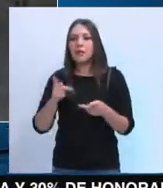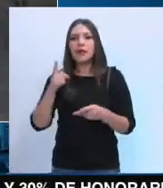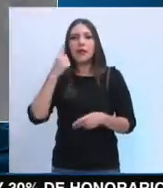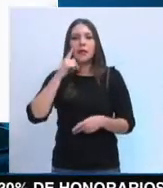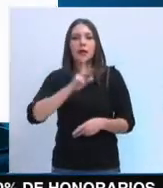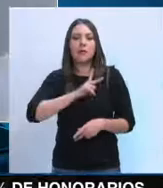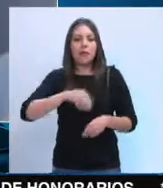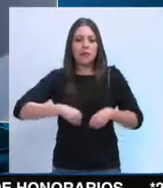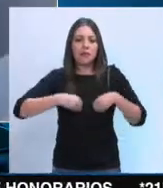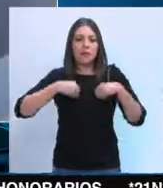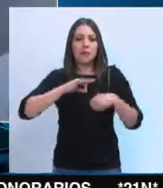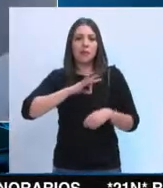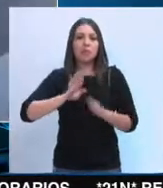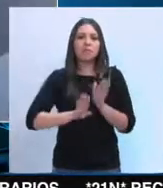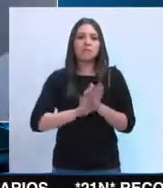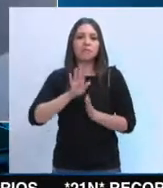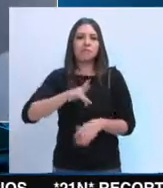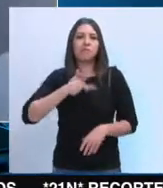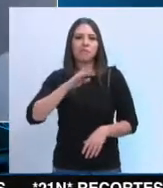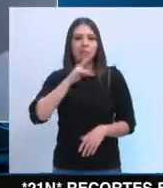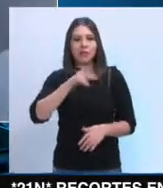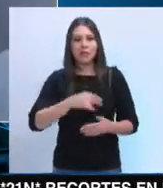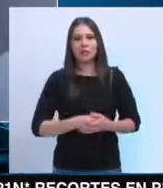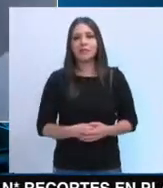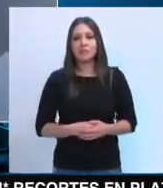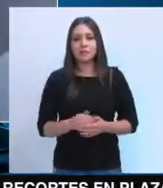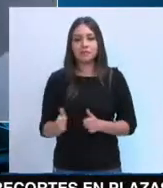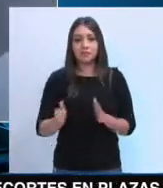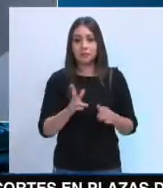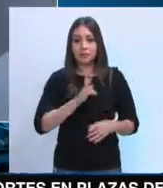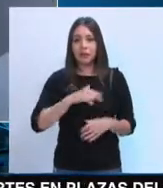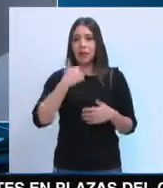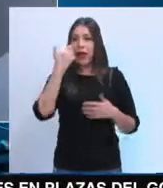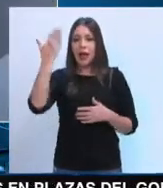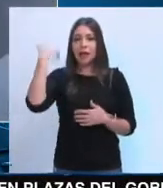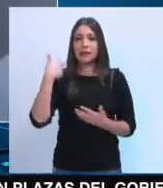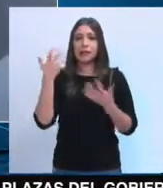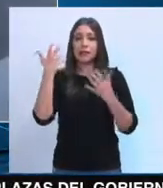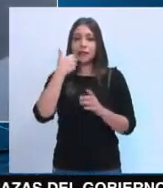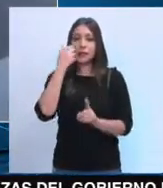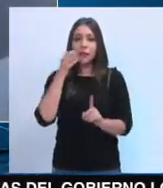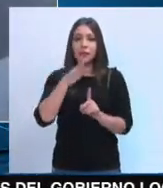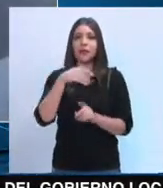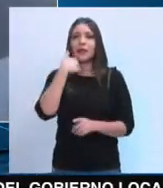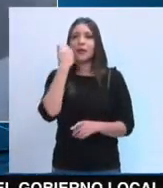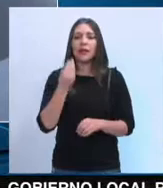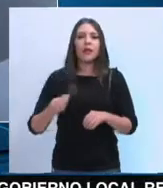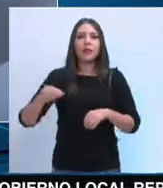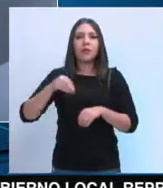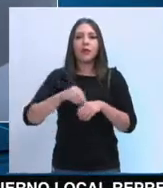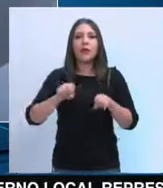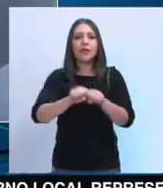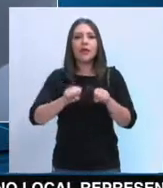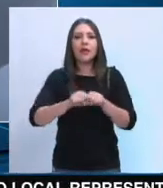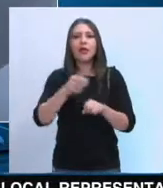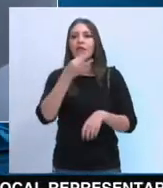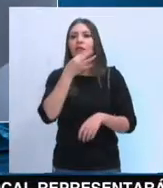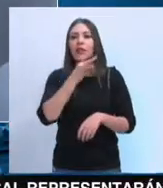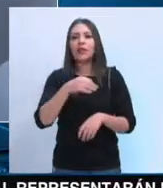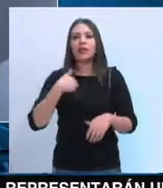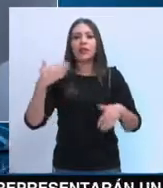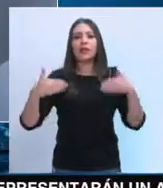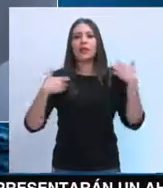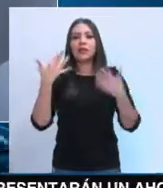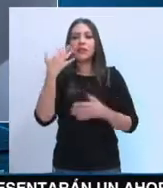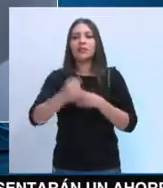ámbitos de mi vida. Otro de mis propósitos fue hacer un salón de fiestas para festejar mis 50 años, pero